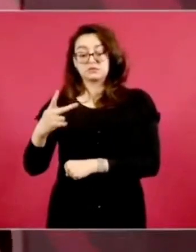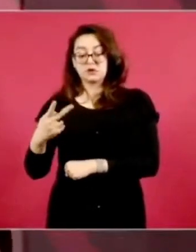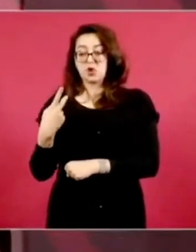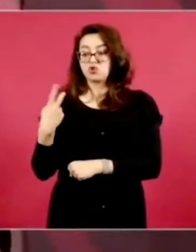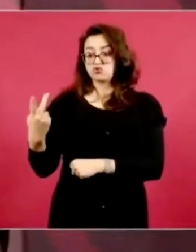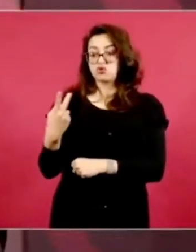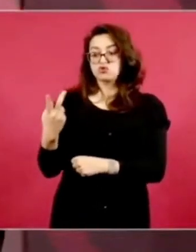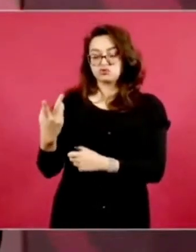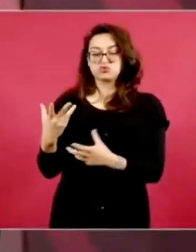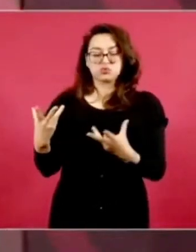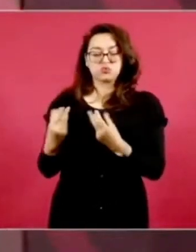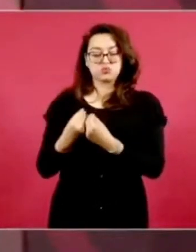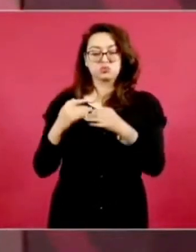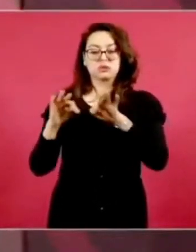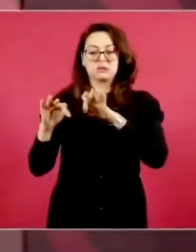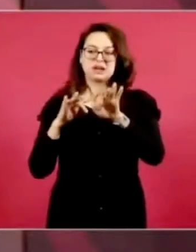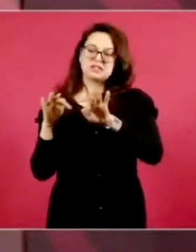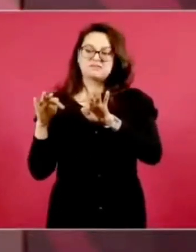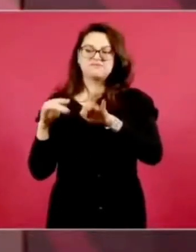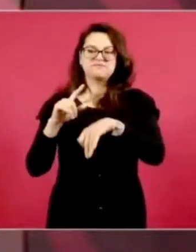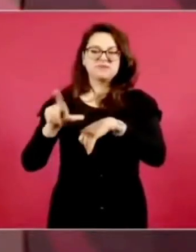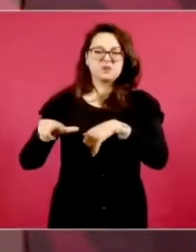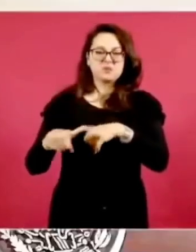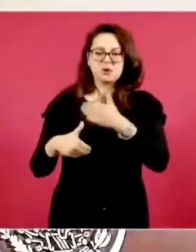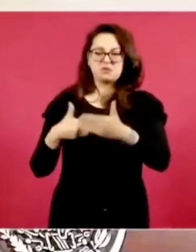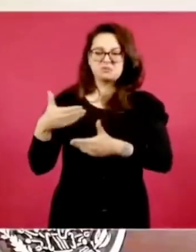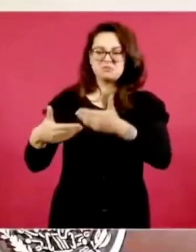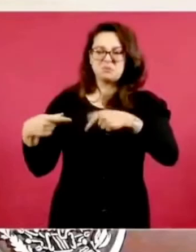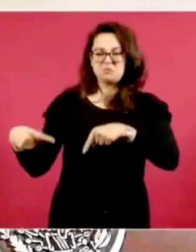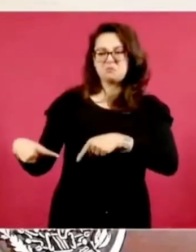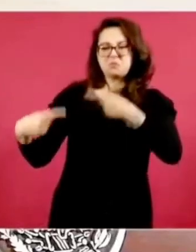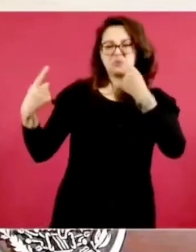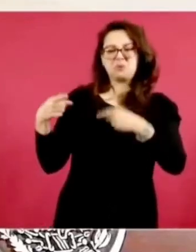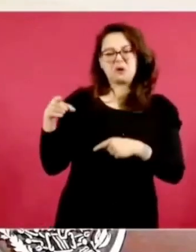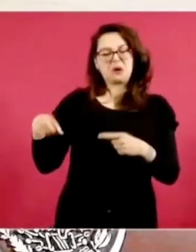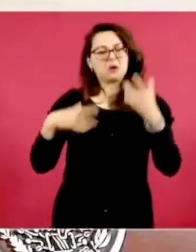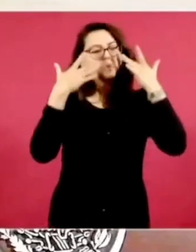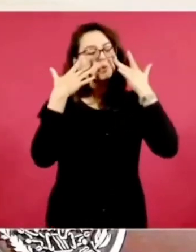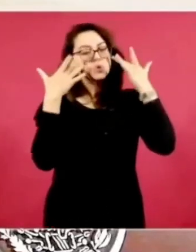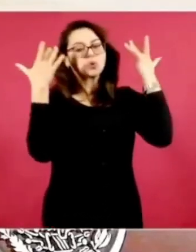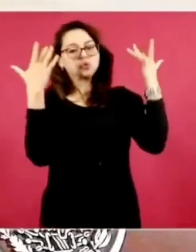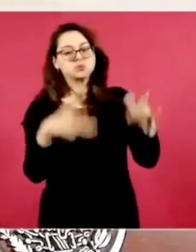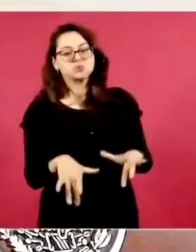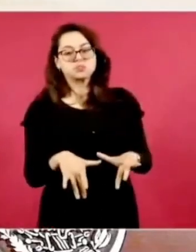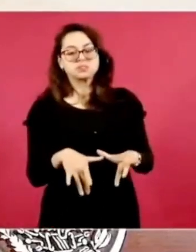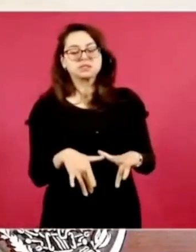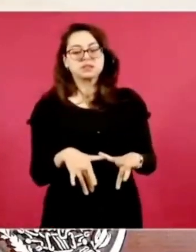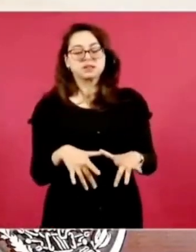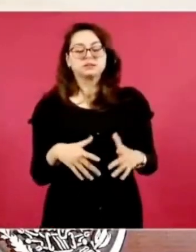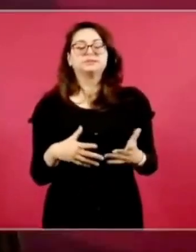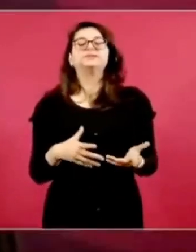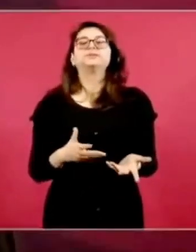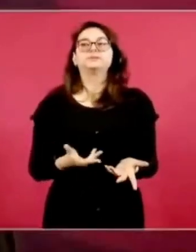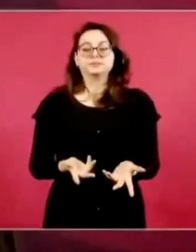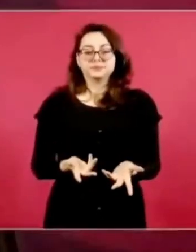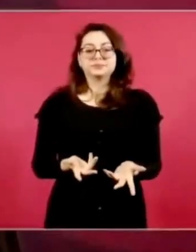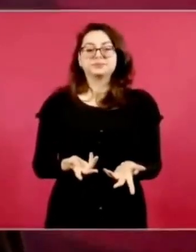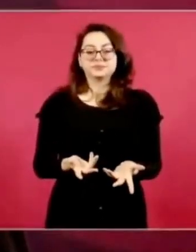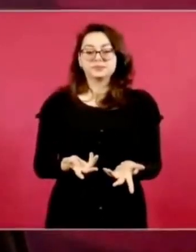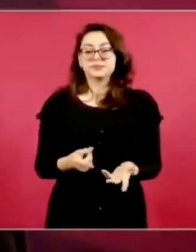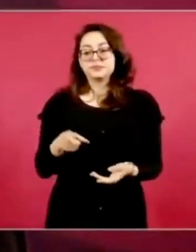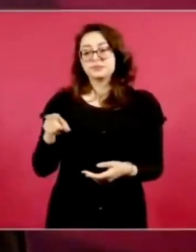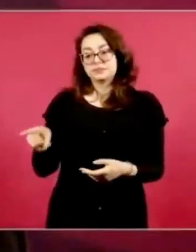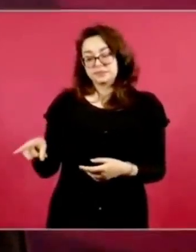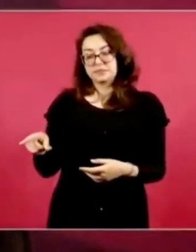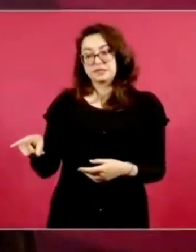diferencias y él renunció y últimamente formaba parte